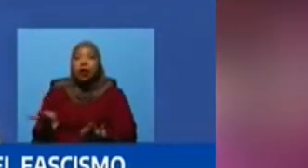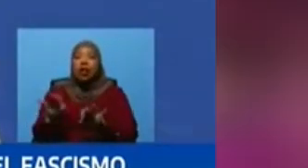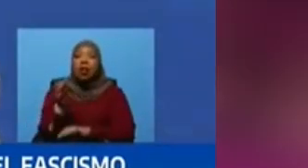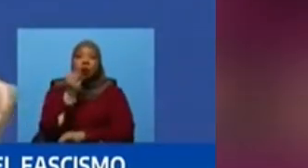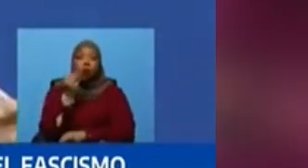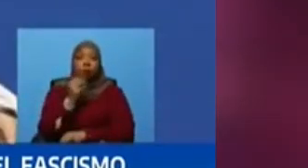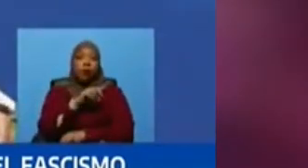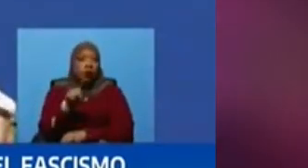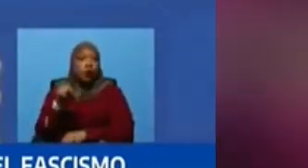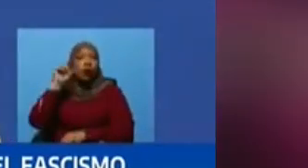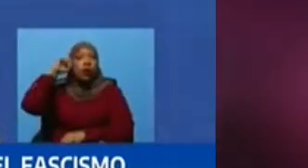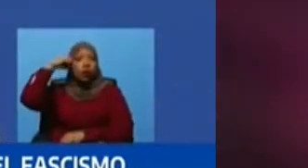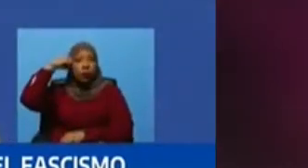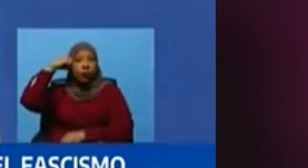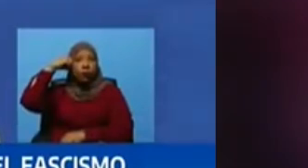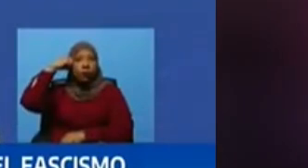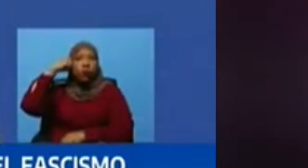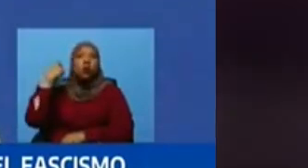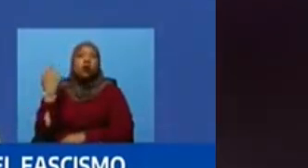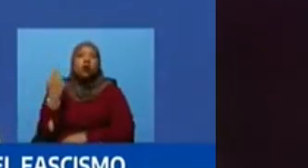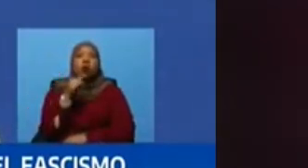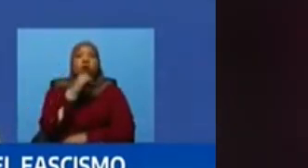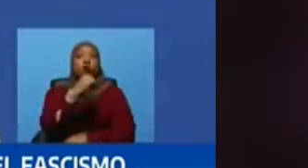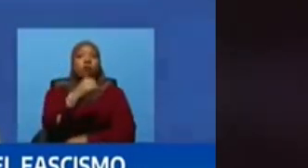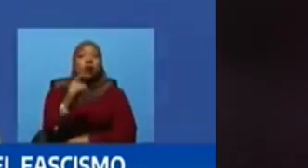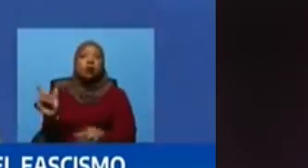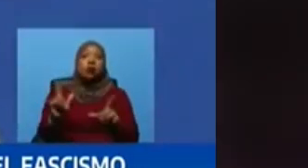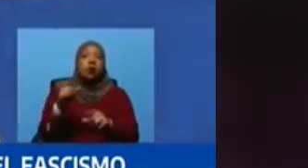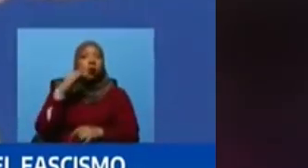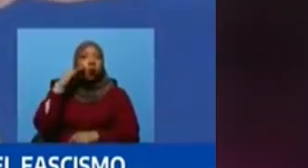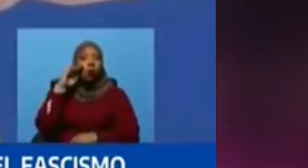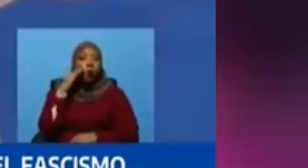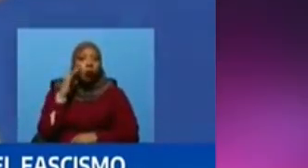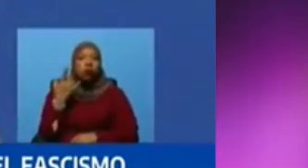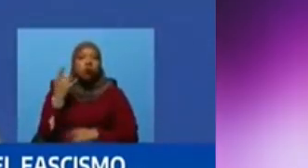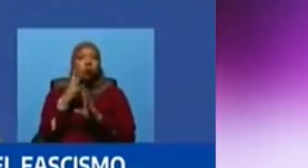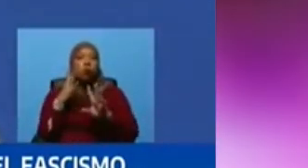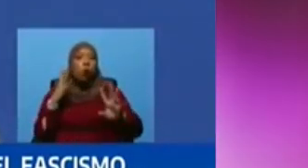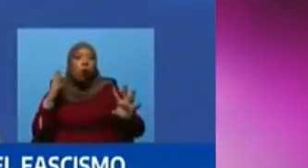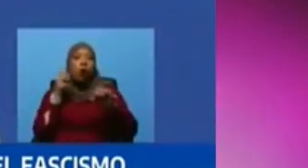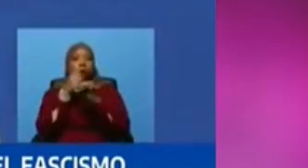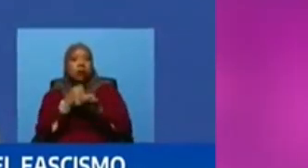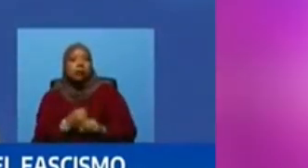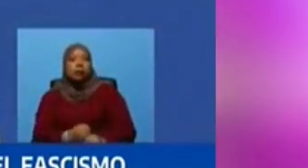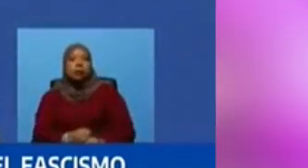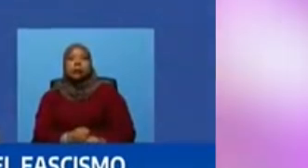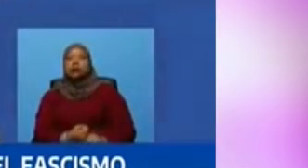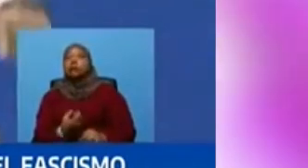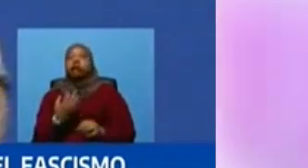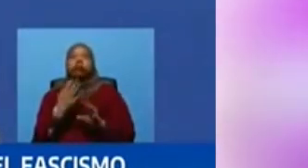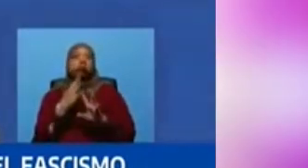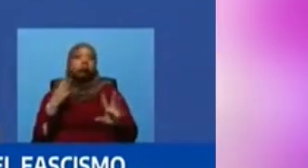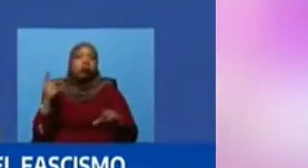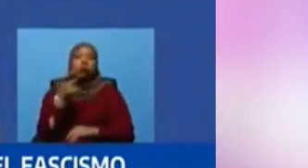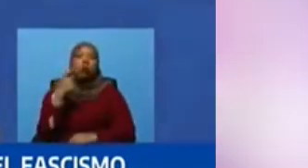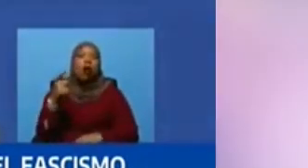¿Ustedes recuerdan cómo en los noticieros de sus países aparecían colas de miles de venezolanos haciendo para